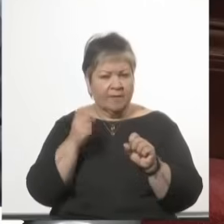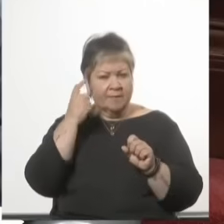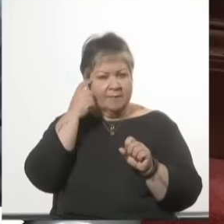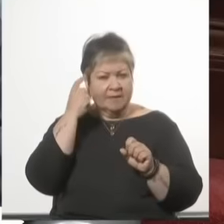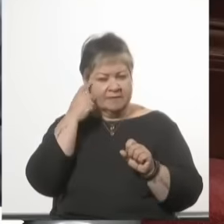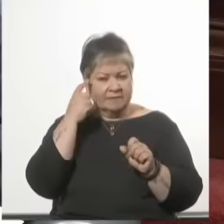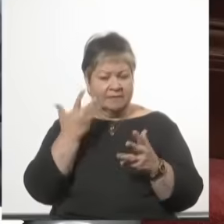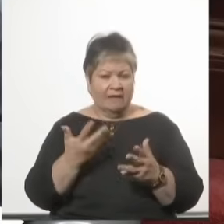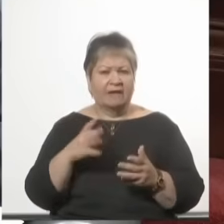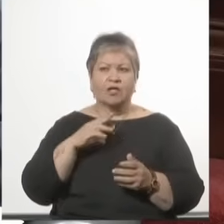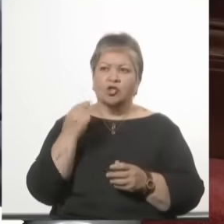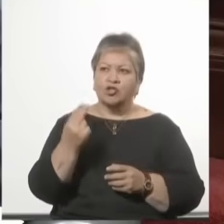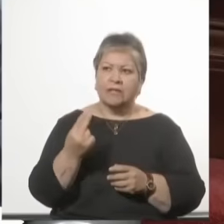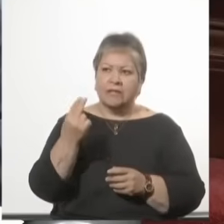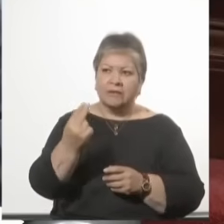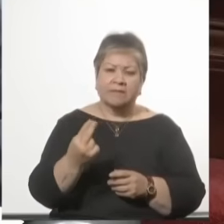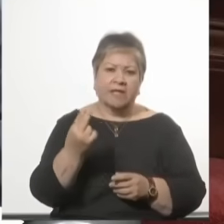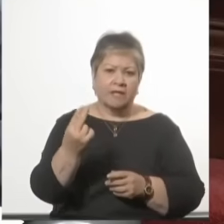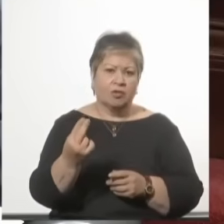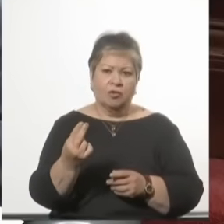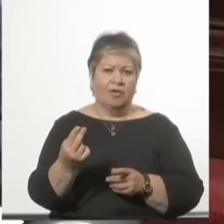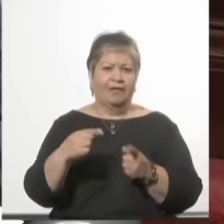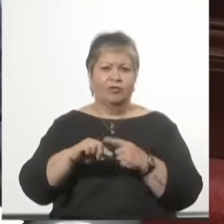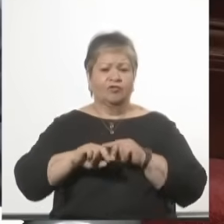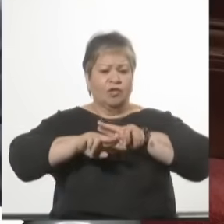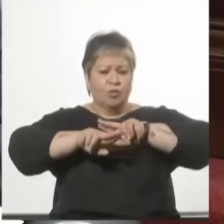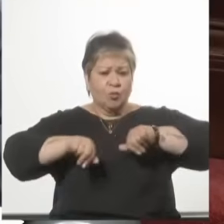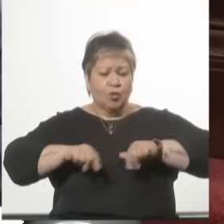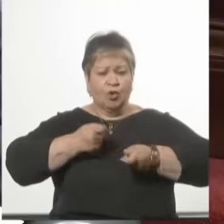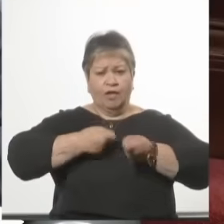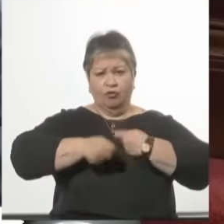de vicio del consentimiento que acarrea la nulidad del negocio jurídico.